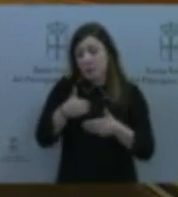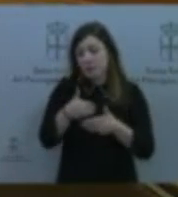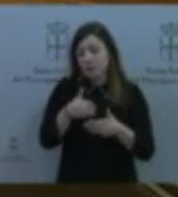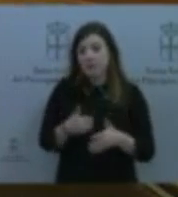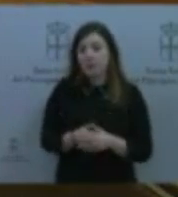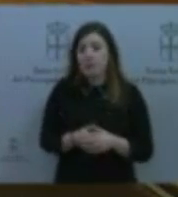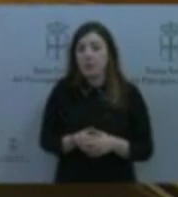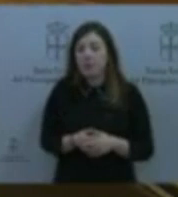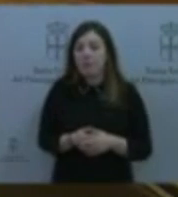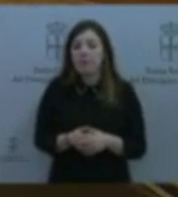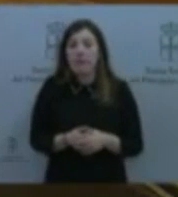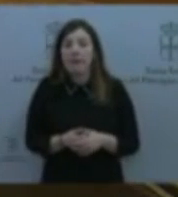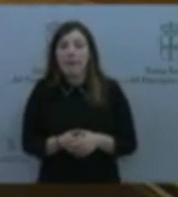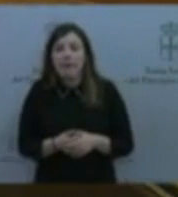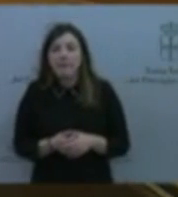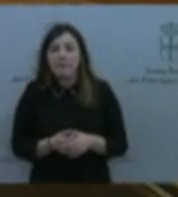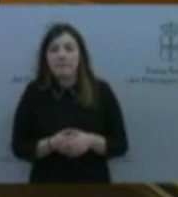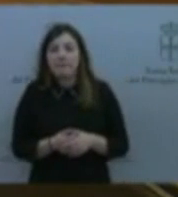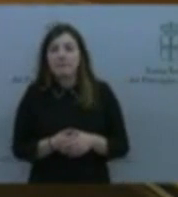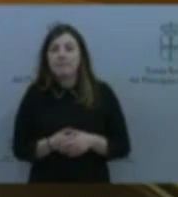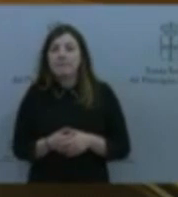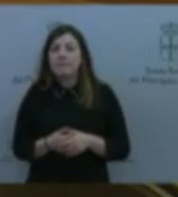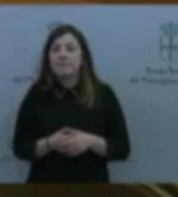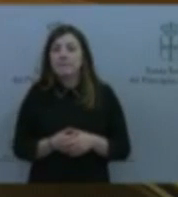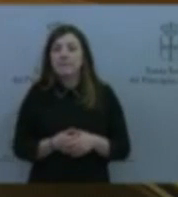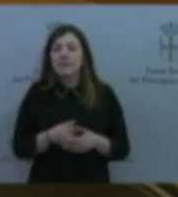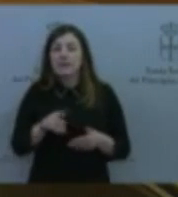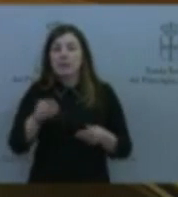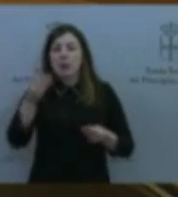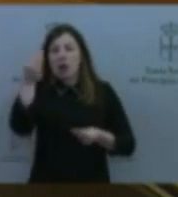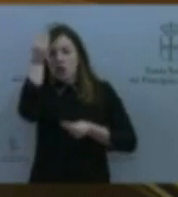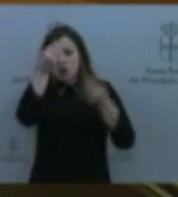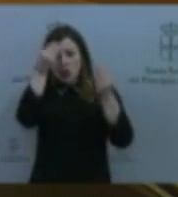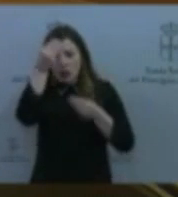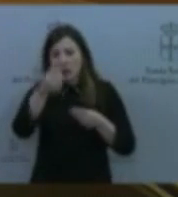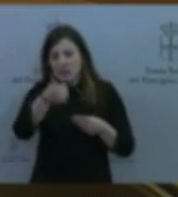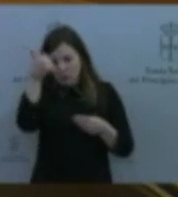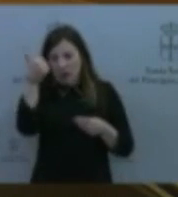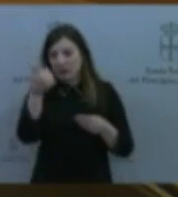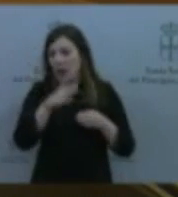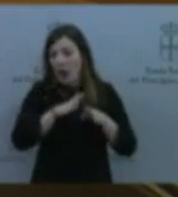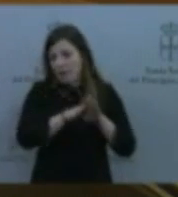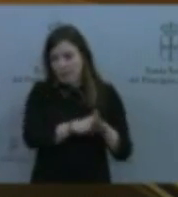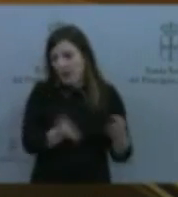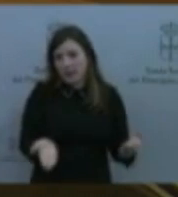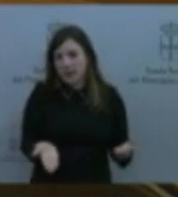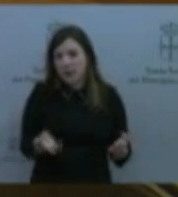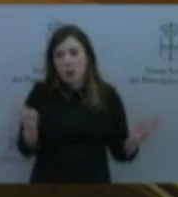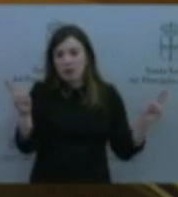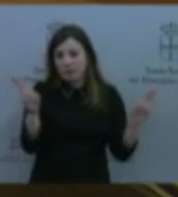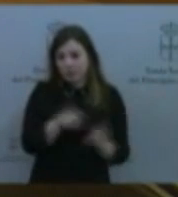Y que hai máis consideraciones al marxen desa derogación que vostede plantea e